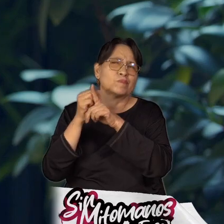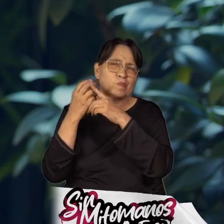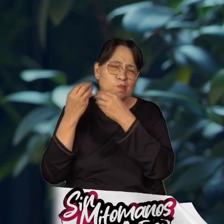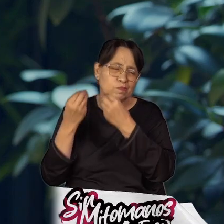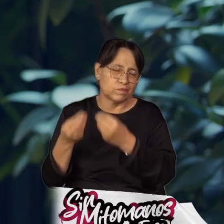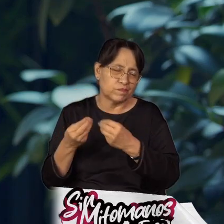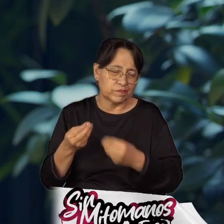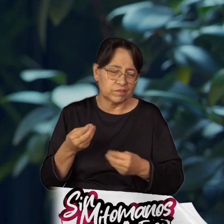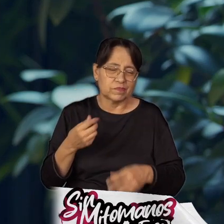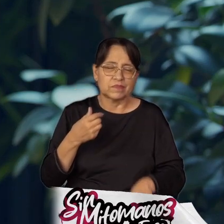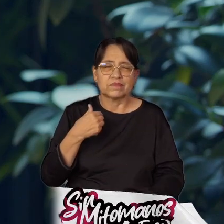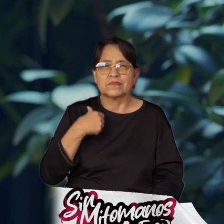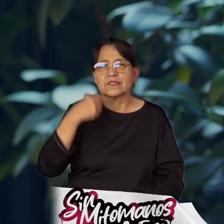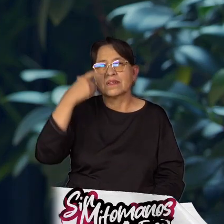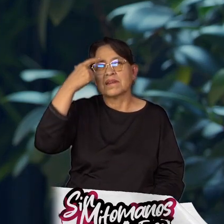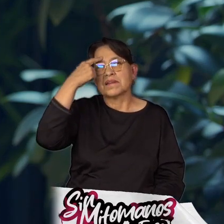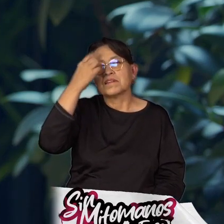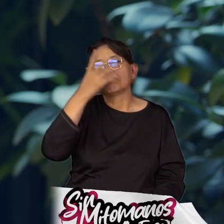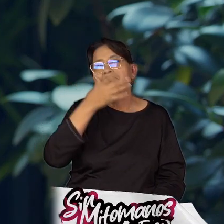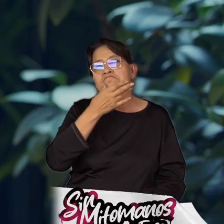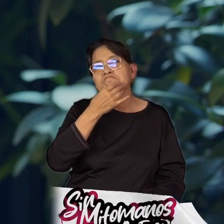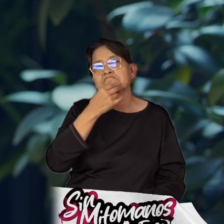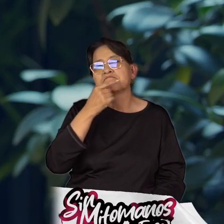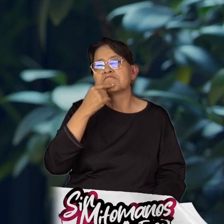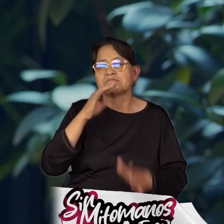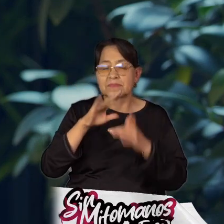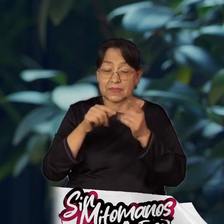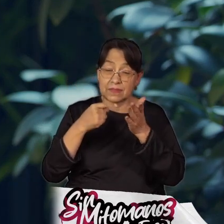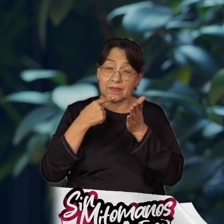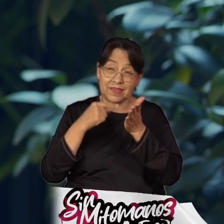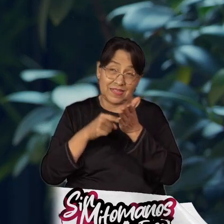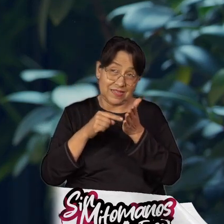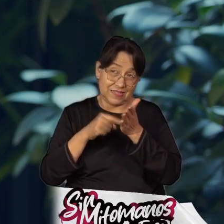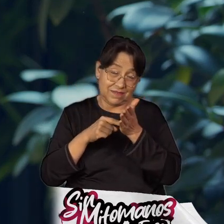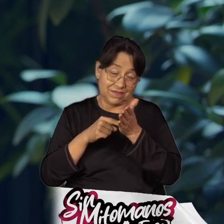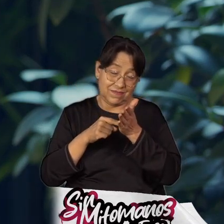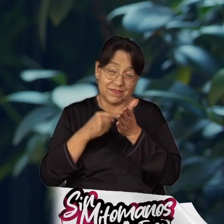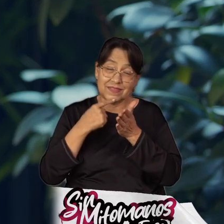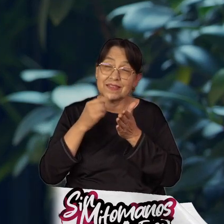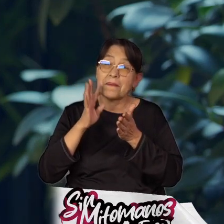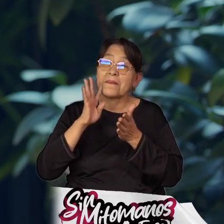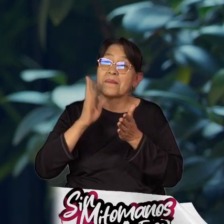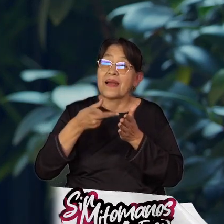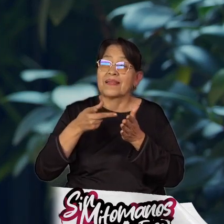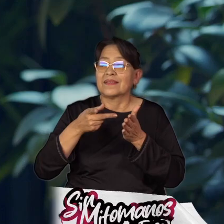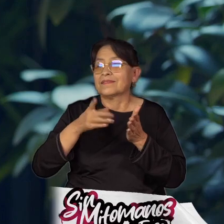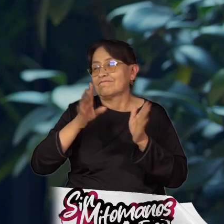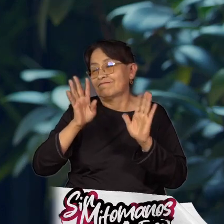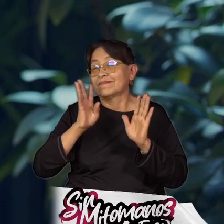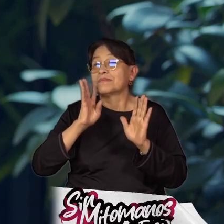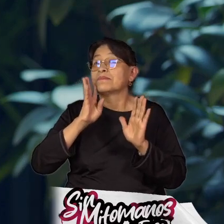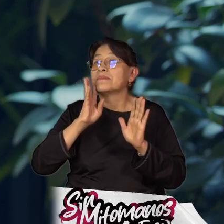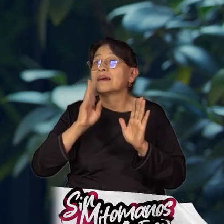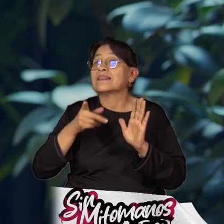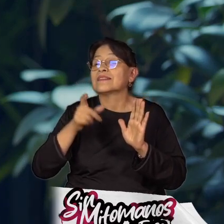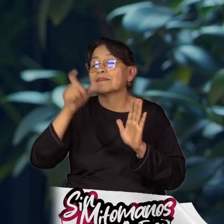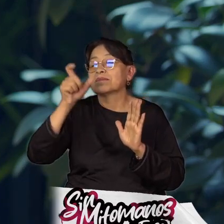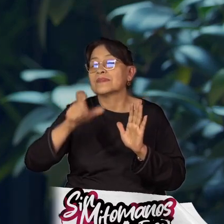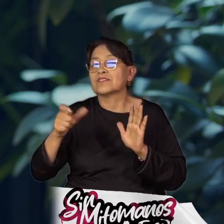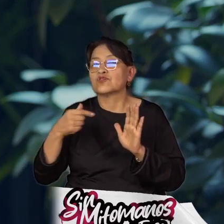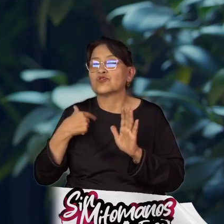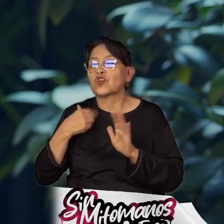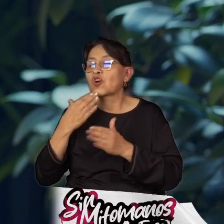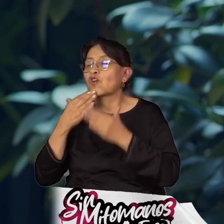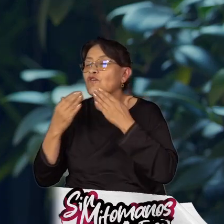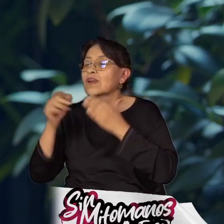de ti y empezamos a pensar en algo que tu palabra claramente denomina maldición. Maldito el hombre que